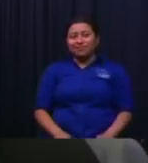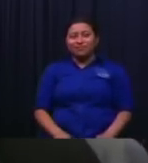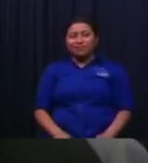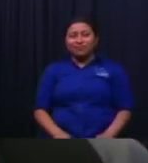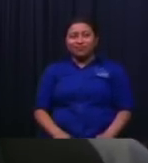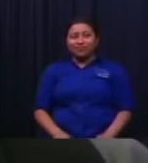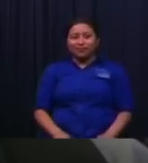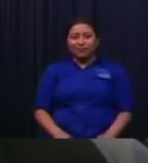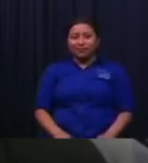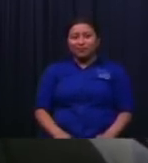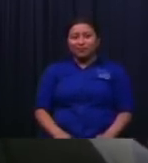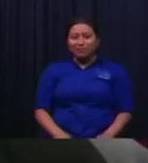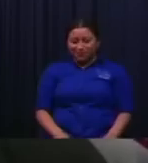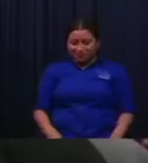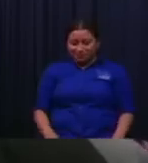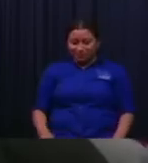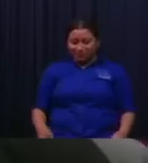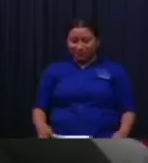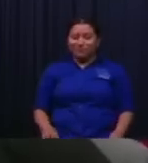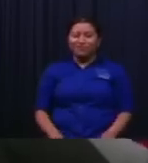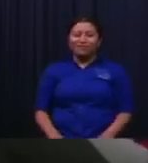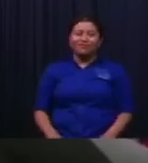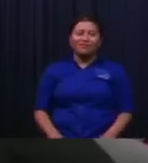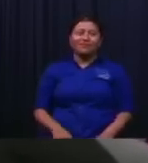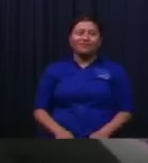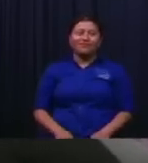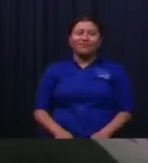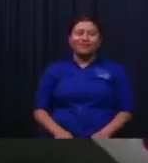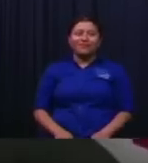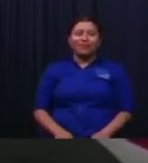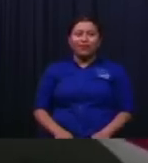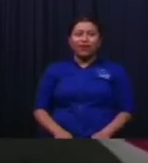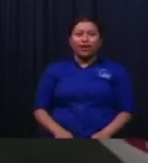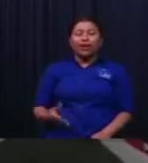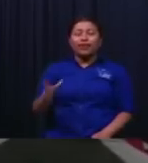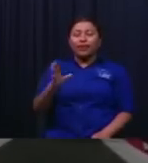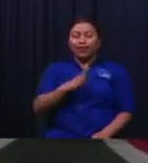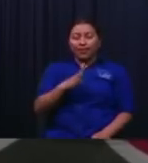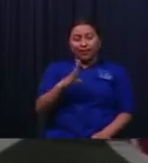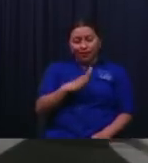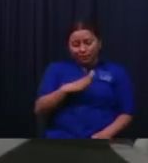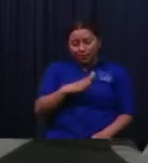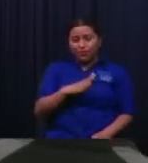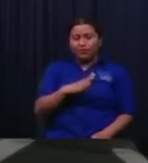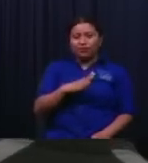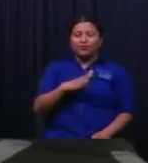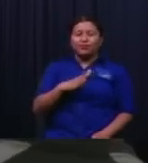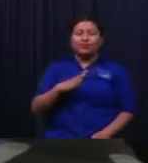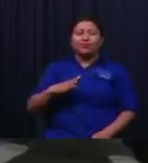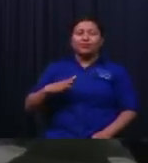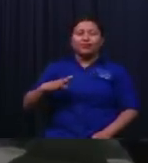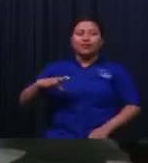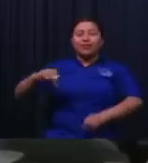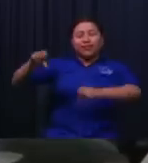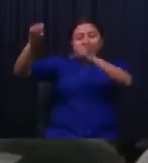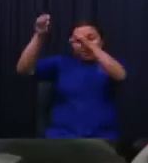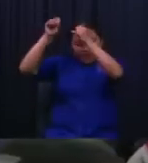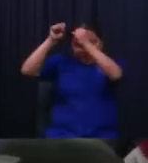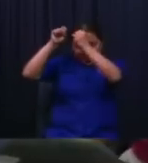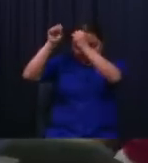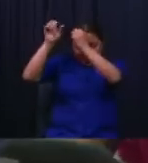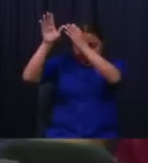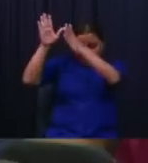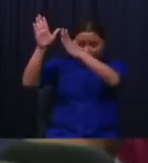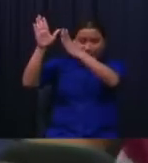un sartenazo, le van a pegar. Por eso hay que tener sabiduría. Si no, el miércoles en el culto usted va a